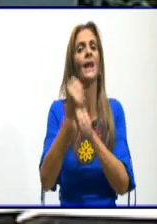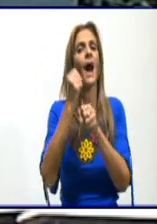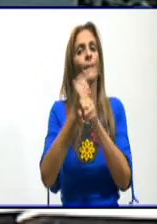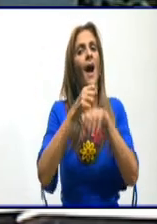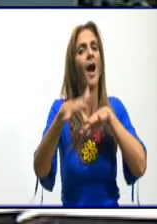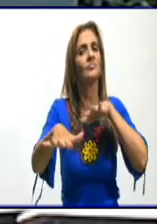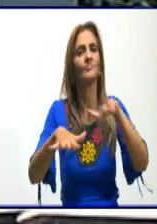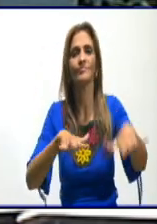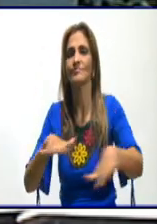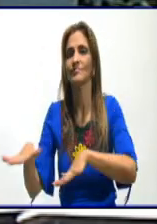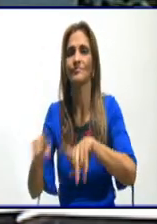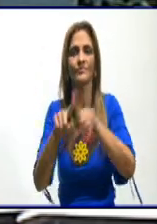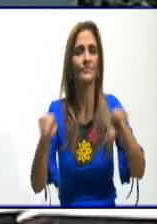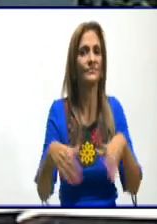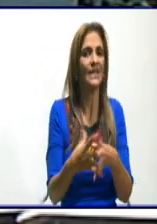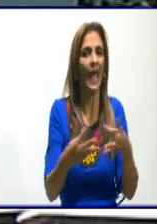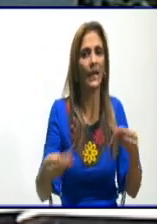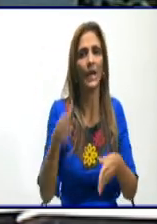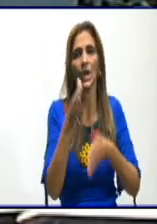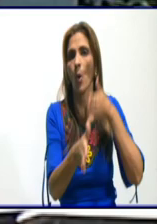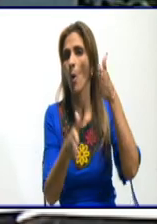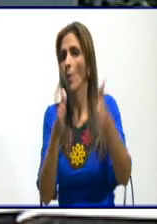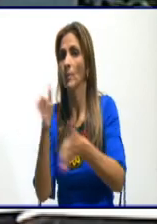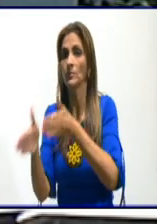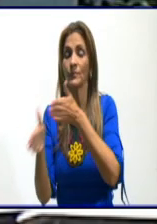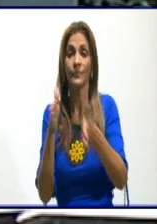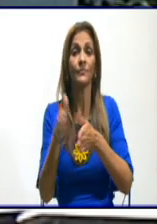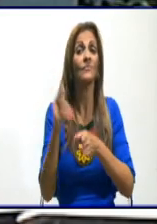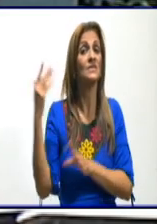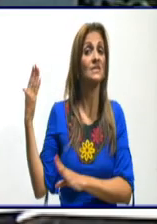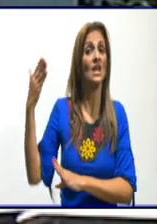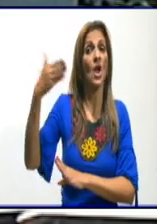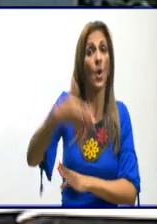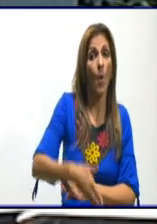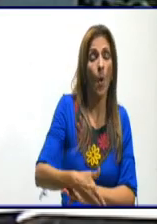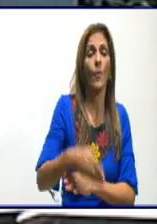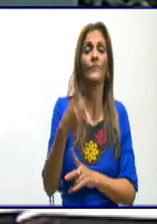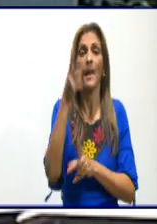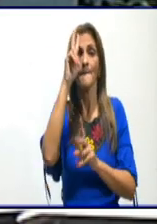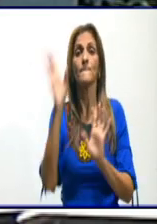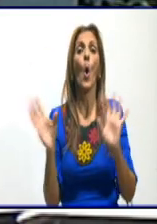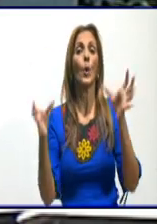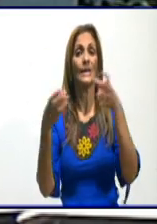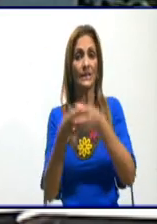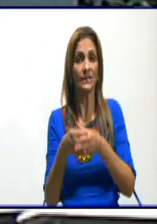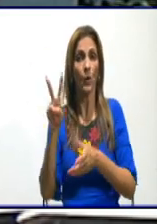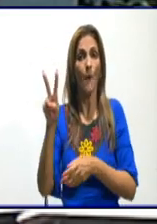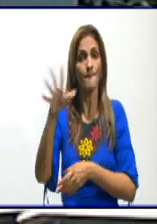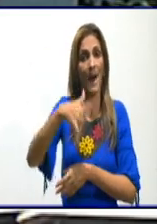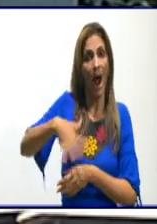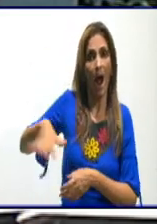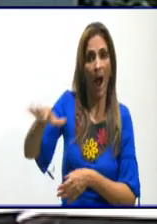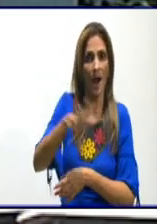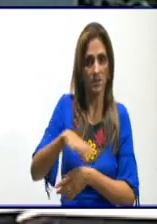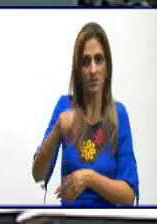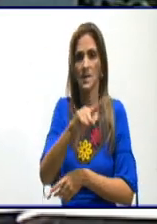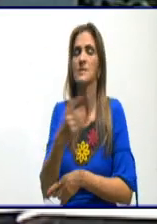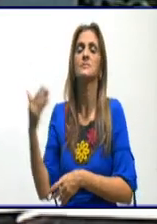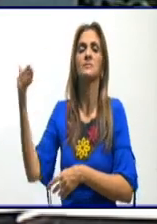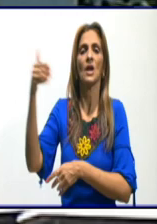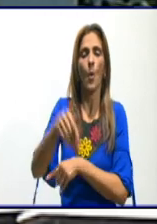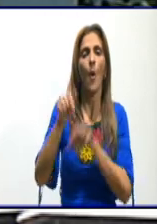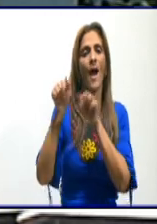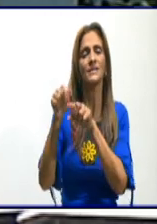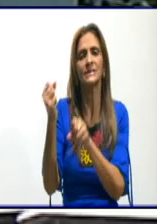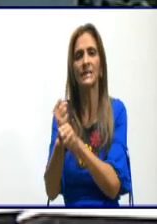Martí, sin quitarse el polvo del camino. Ha llegado desde la zona del René Vallejo, en esta ciudad de Bayamo, acompañando allí,